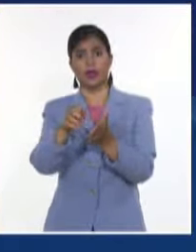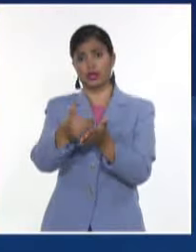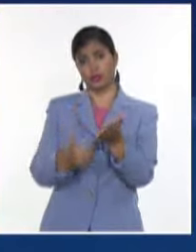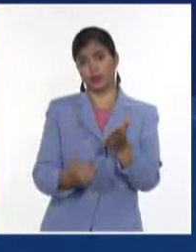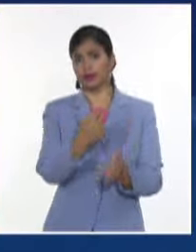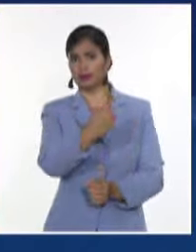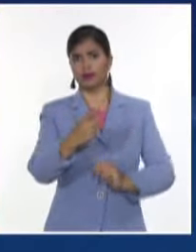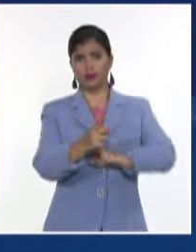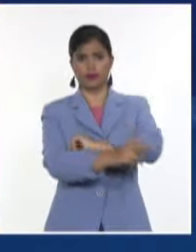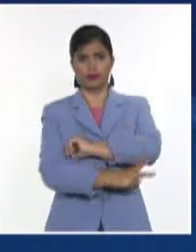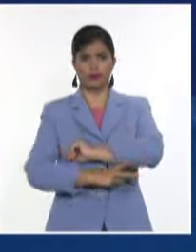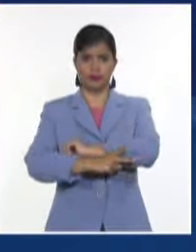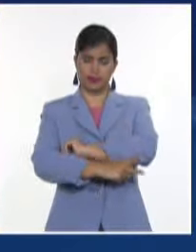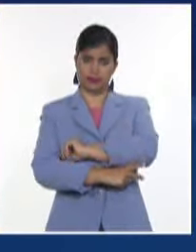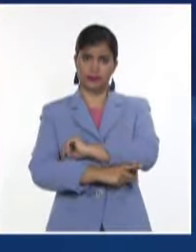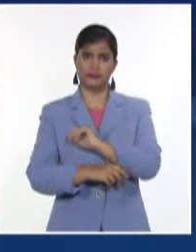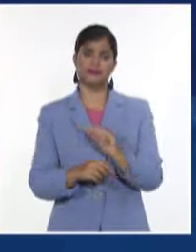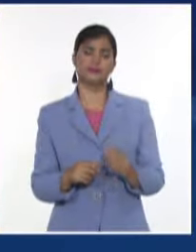la Constitución.